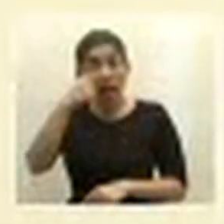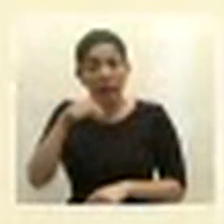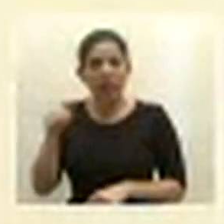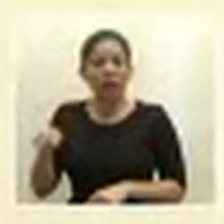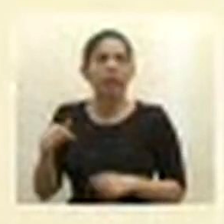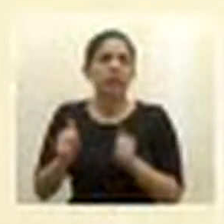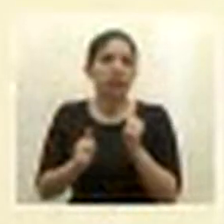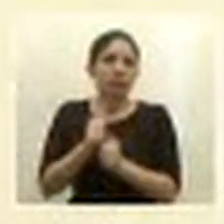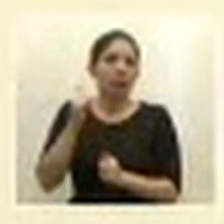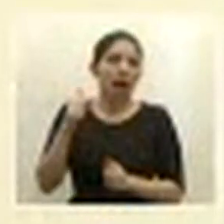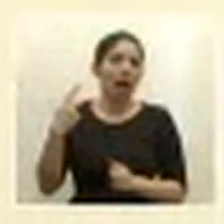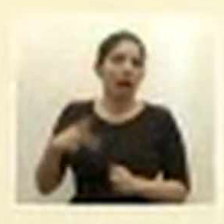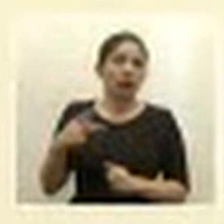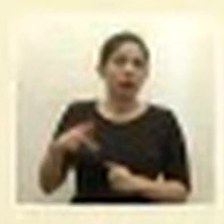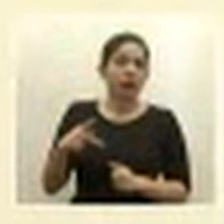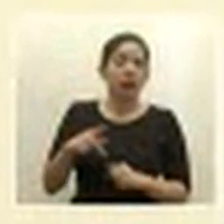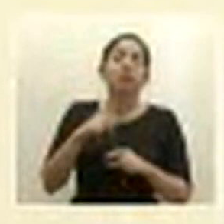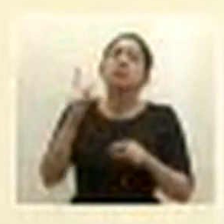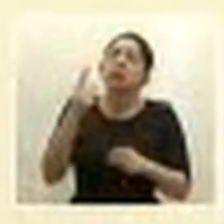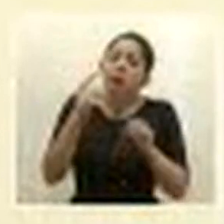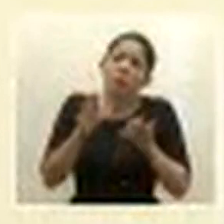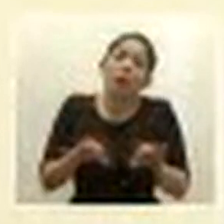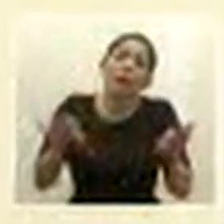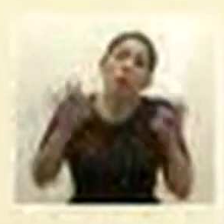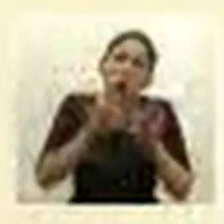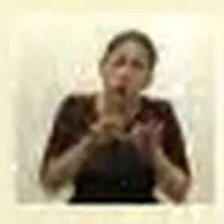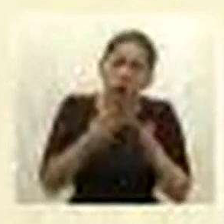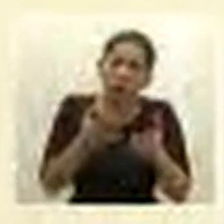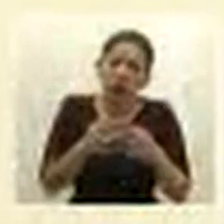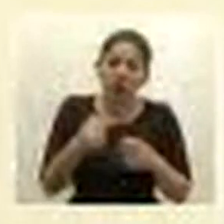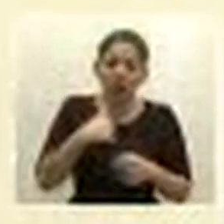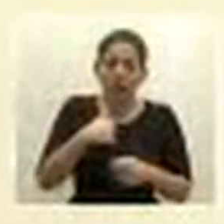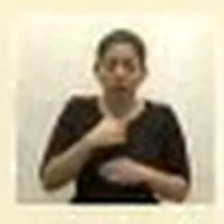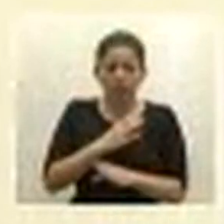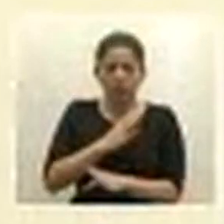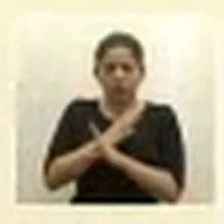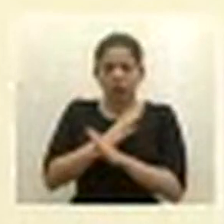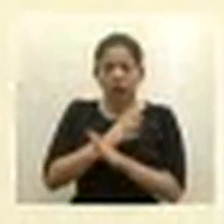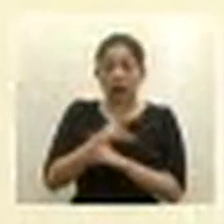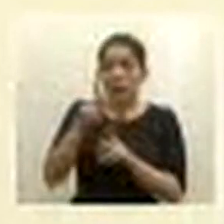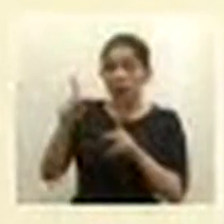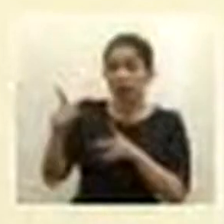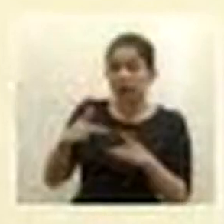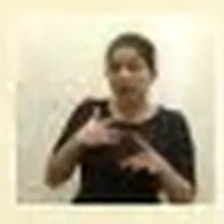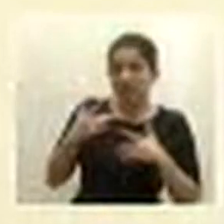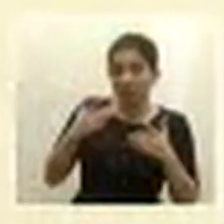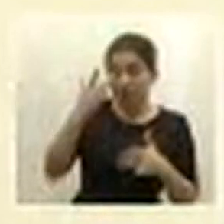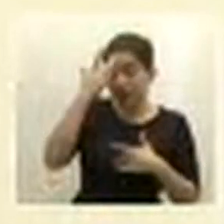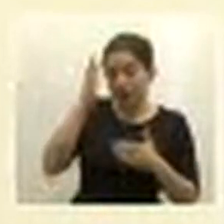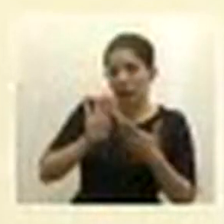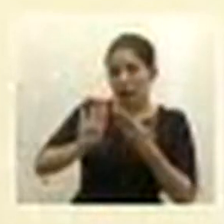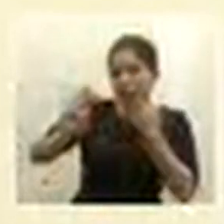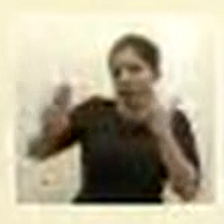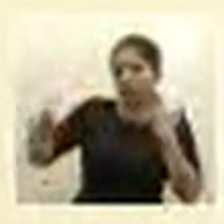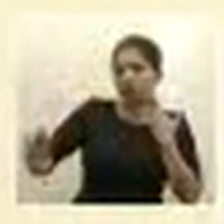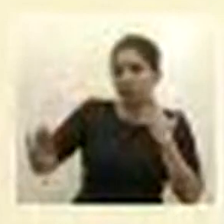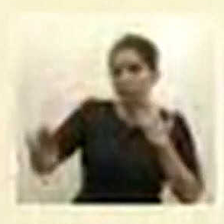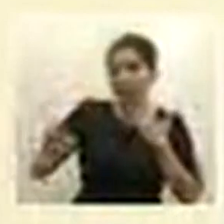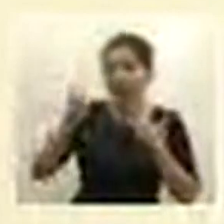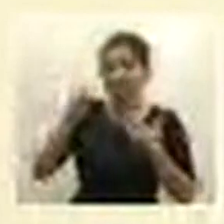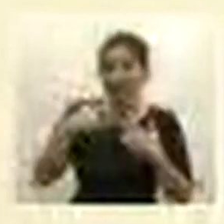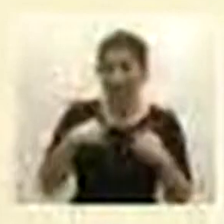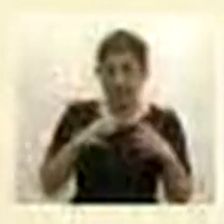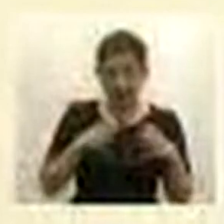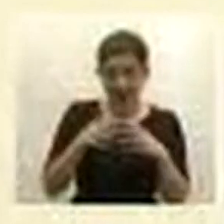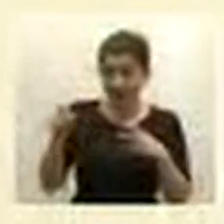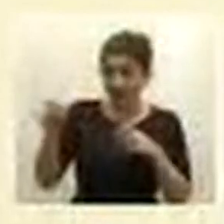es importante desde el punto de vista de que uno puede hacer mucho para no exponerse a personas que están con síntomas respiratorios. Si está fuera de la burbuja